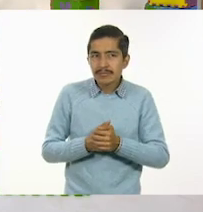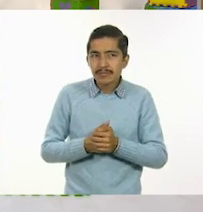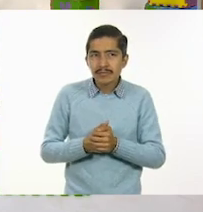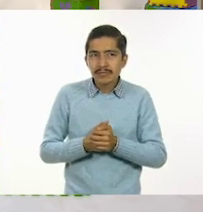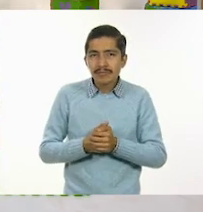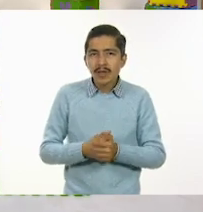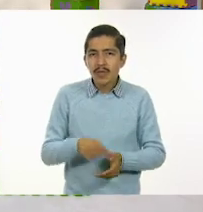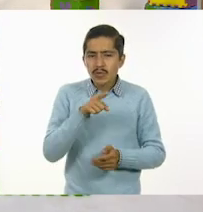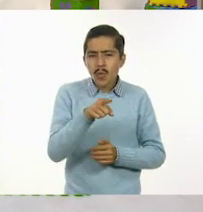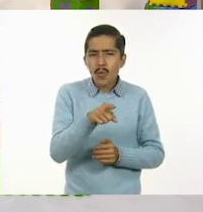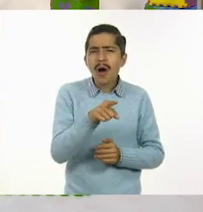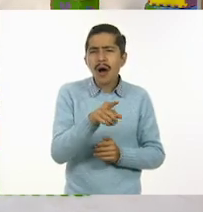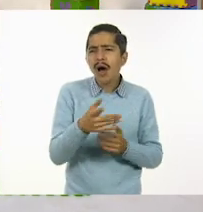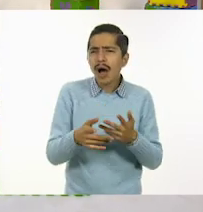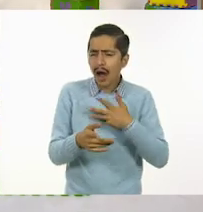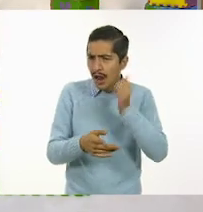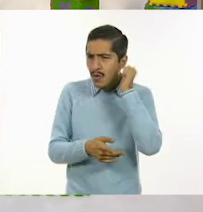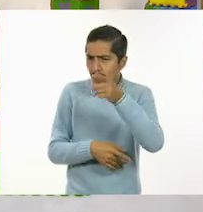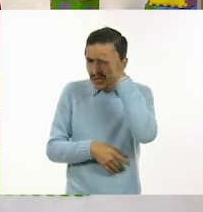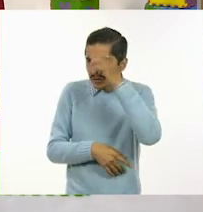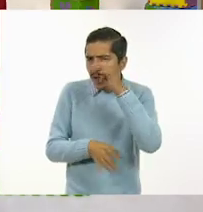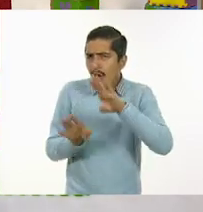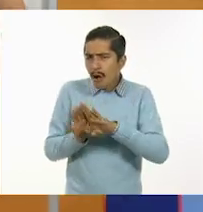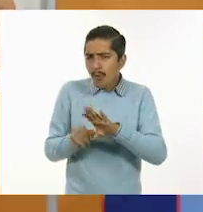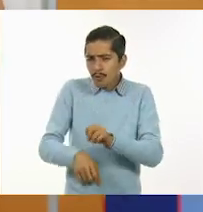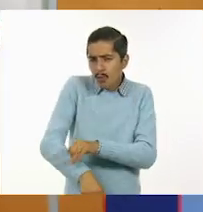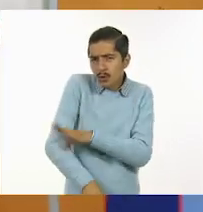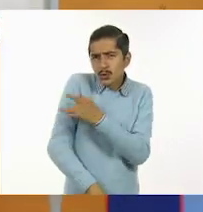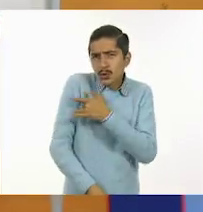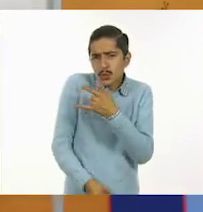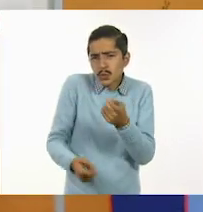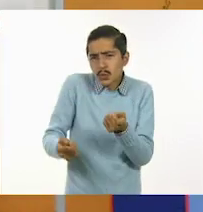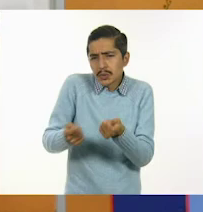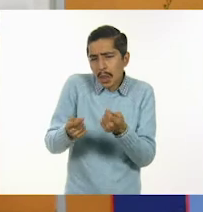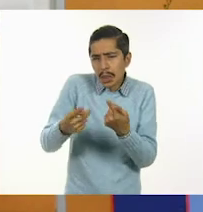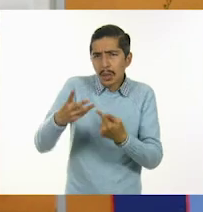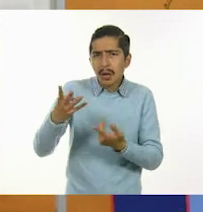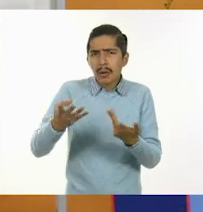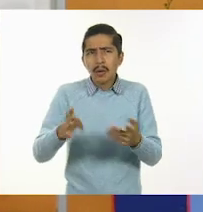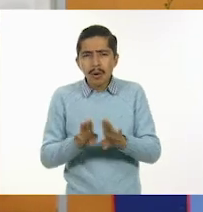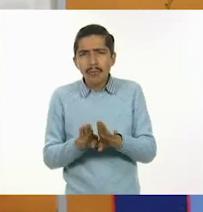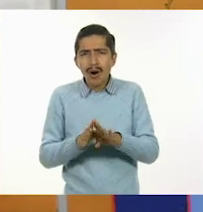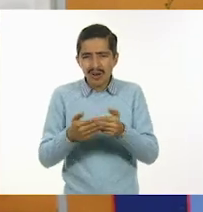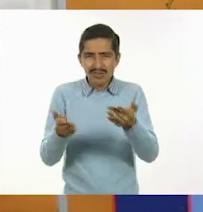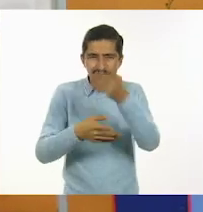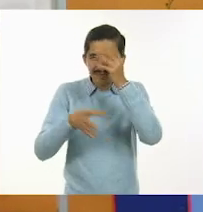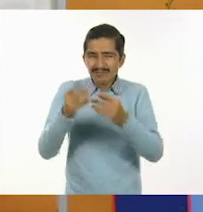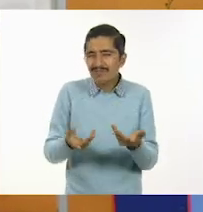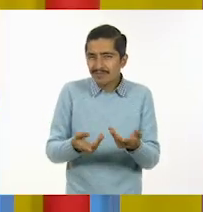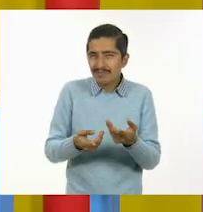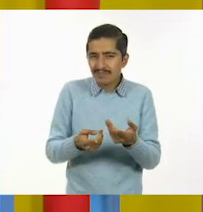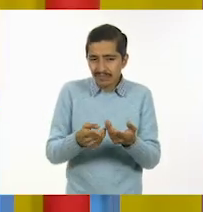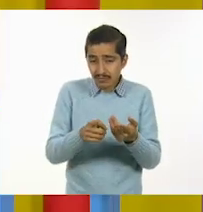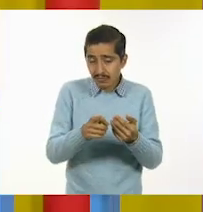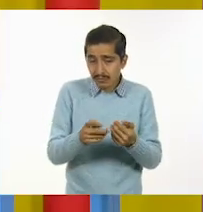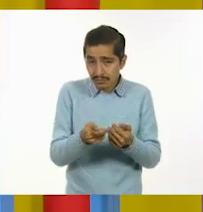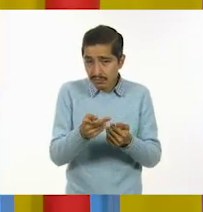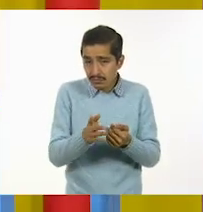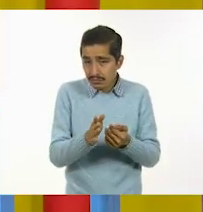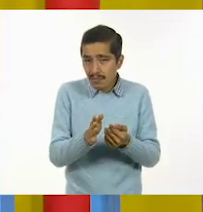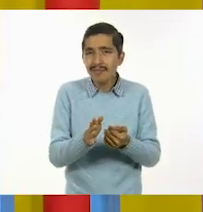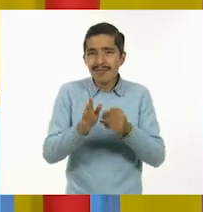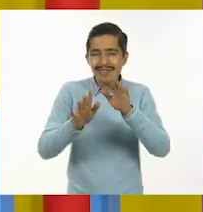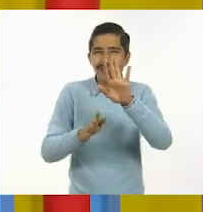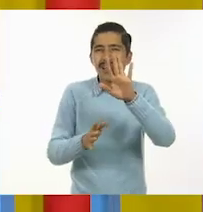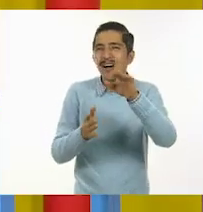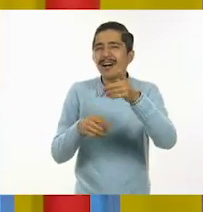tienes alguna experiencia de manejo de emociones a partir de lo que hemos estado aprendiendo? Ay, claro que sí. El otro día le